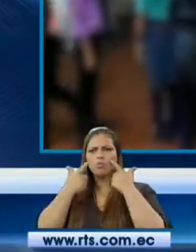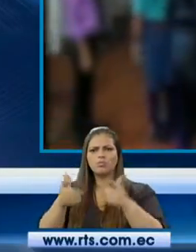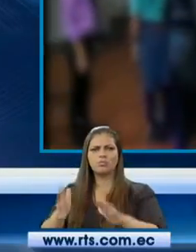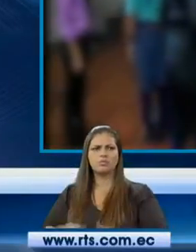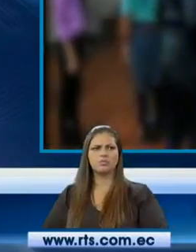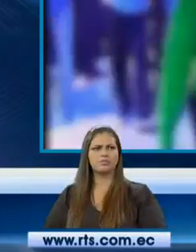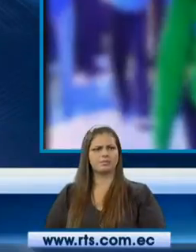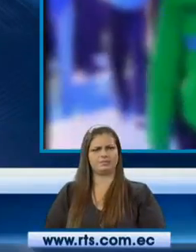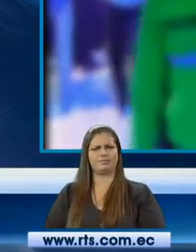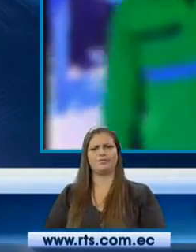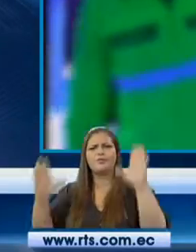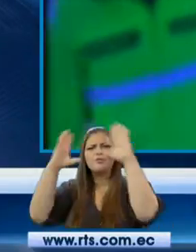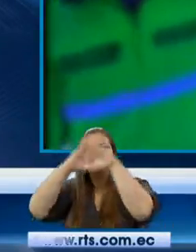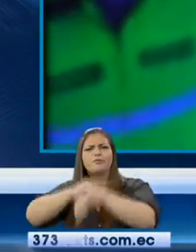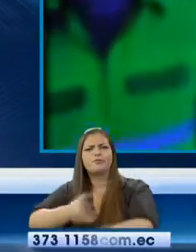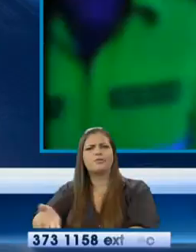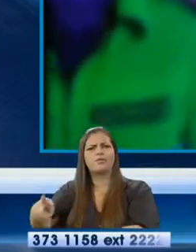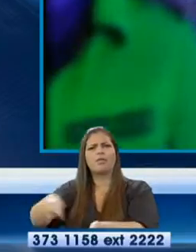en discoteca.